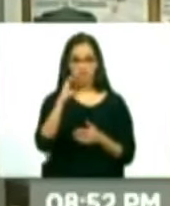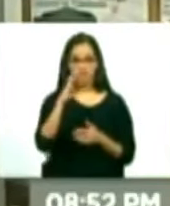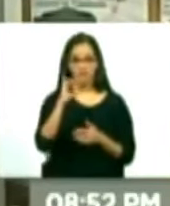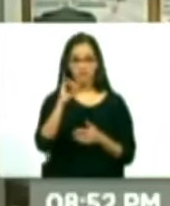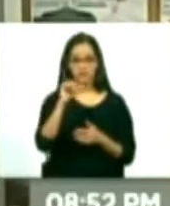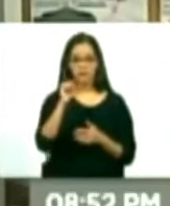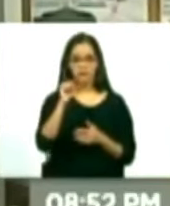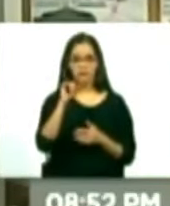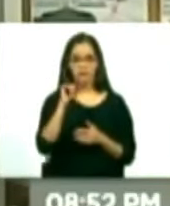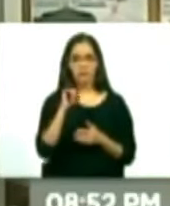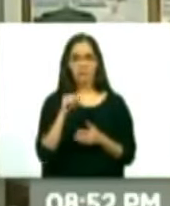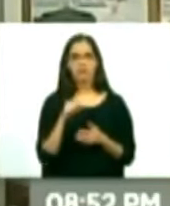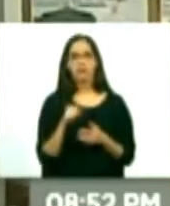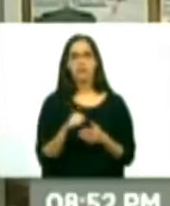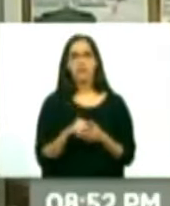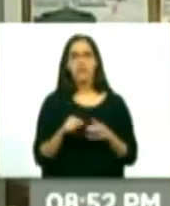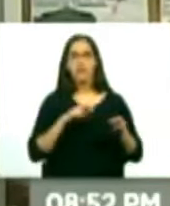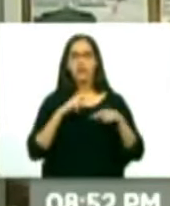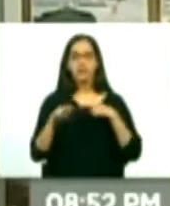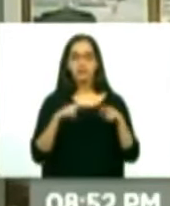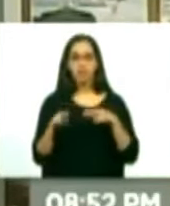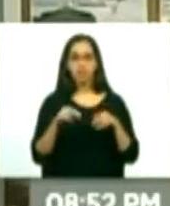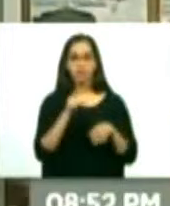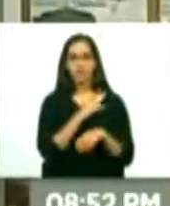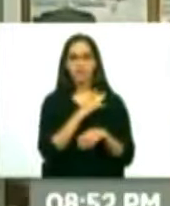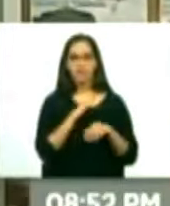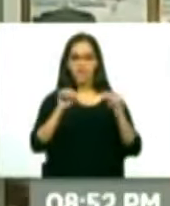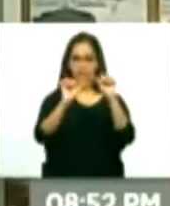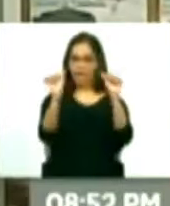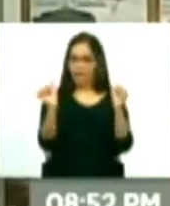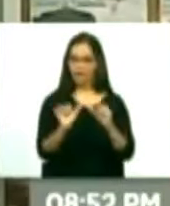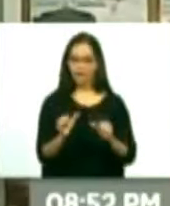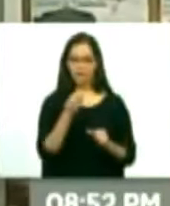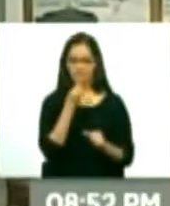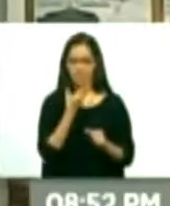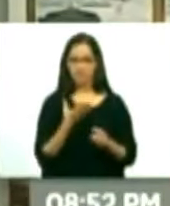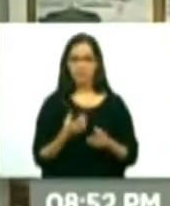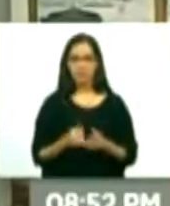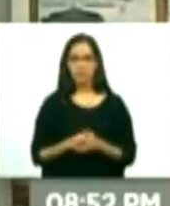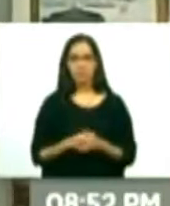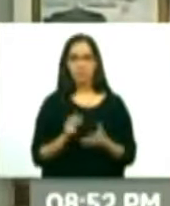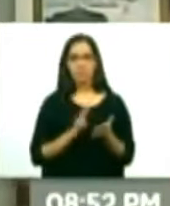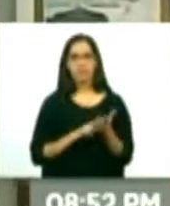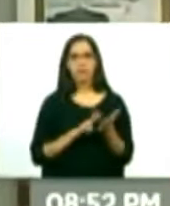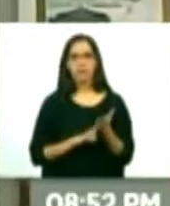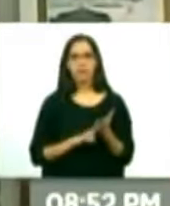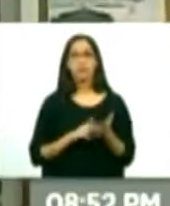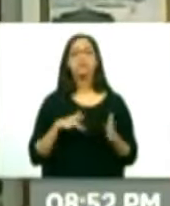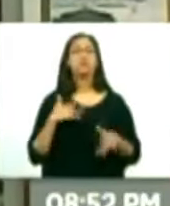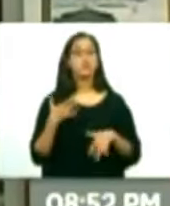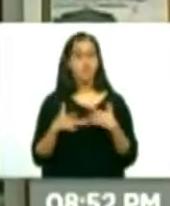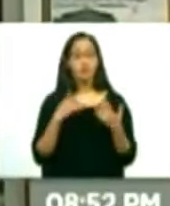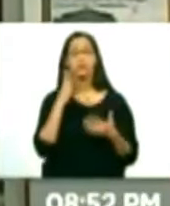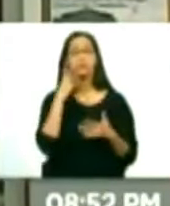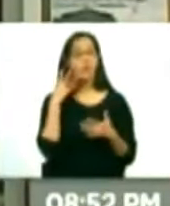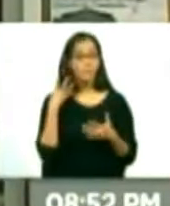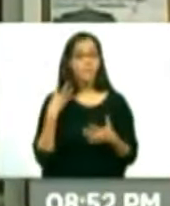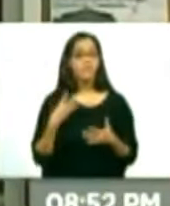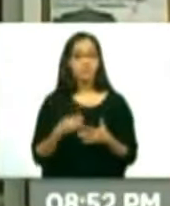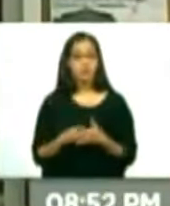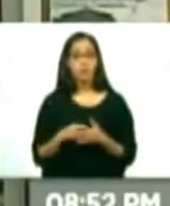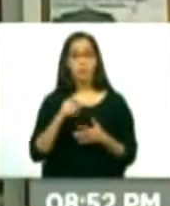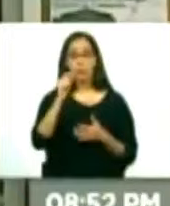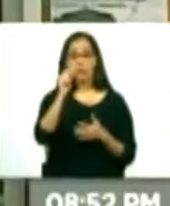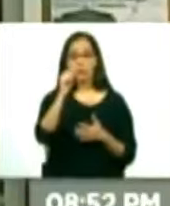Tibisay está ahorita rectora de la Universidad de las Artes. Ay, Dios mío, qué belleza, en verdad. Yo siento una gran admiración por